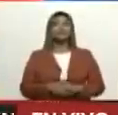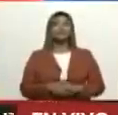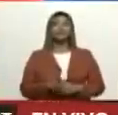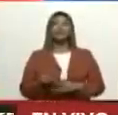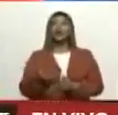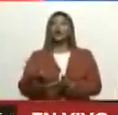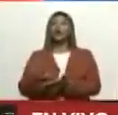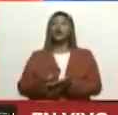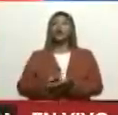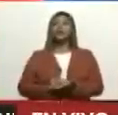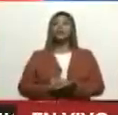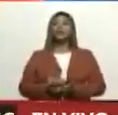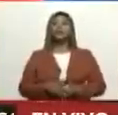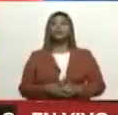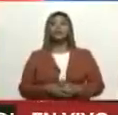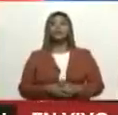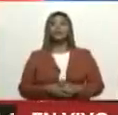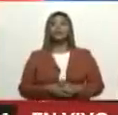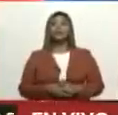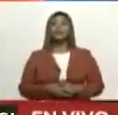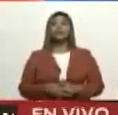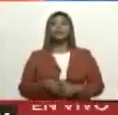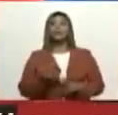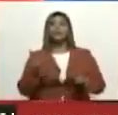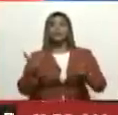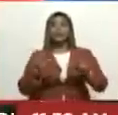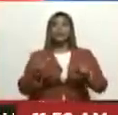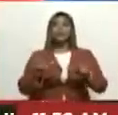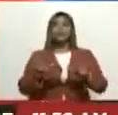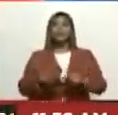imitando las peores series